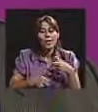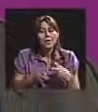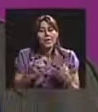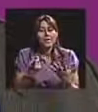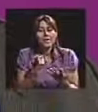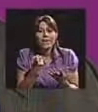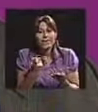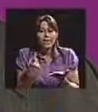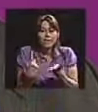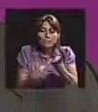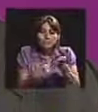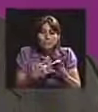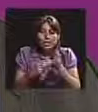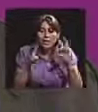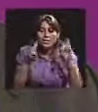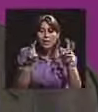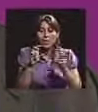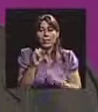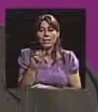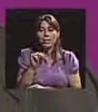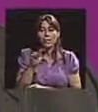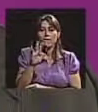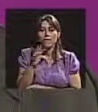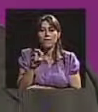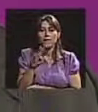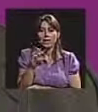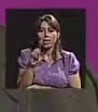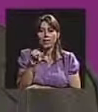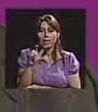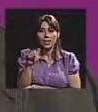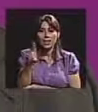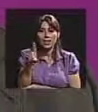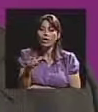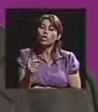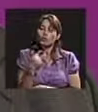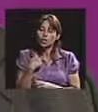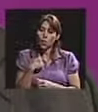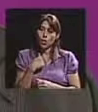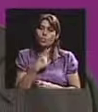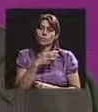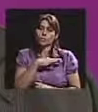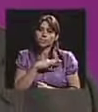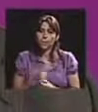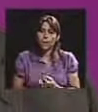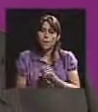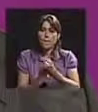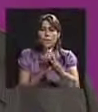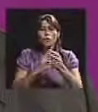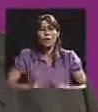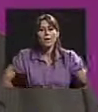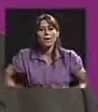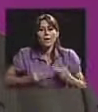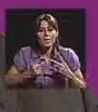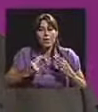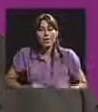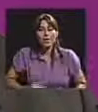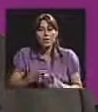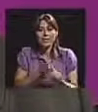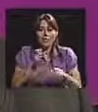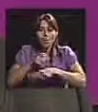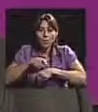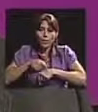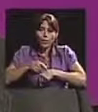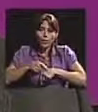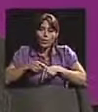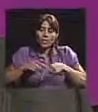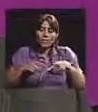y a mí, tal vez por estar en favor de la vida humana desde su concepción, tal vez alguien podría decir, ya está muy contento con que se